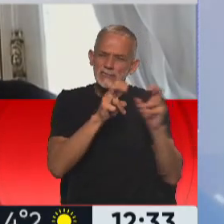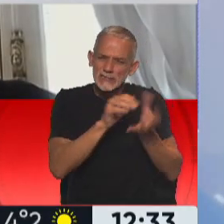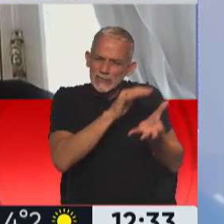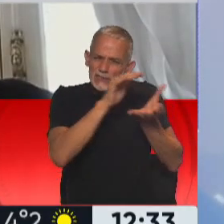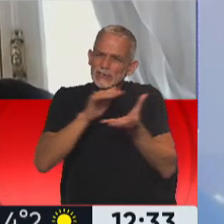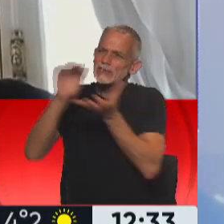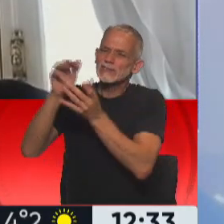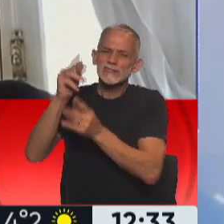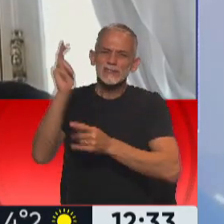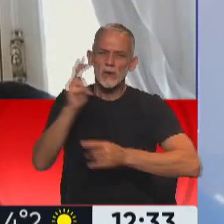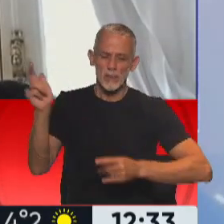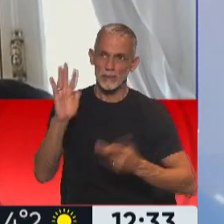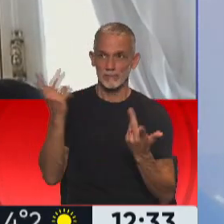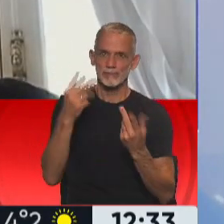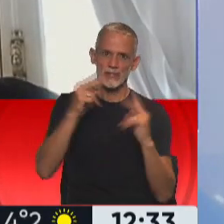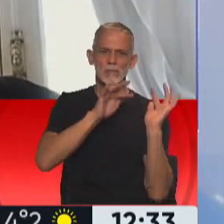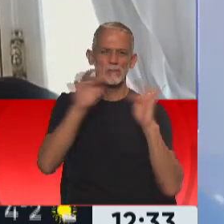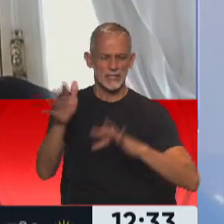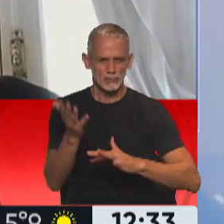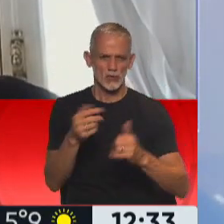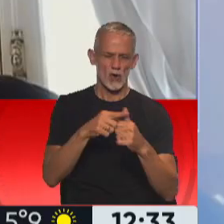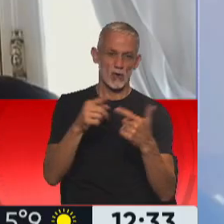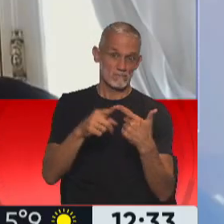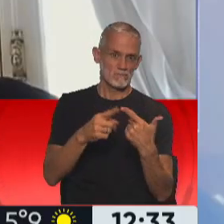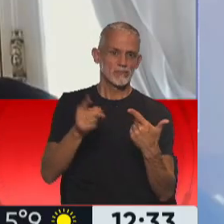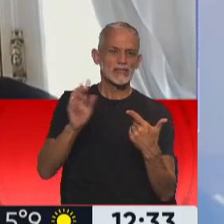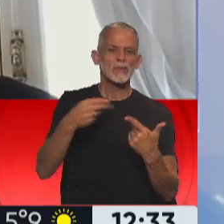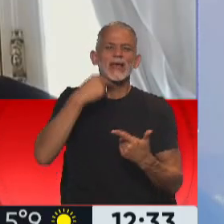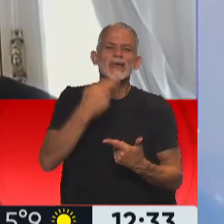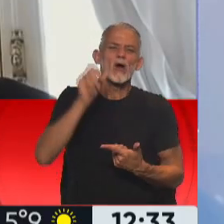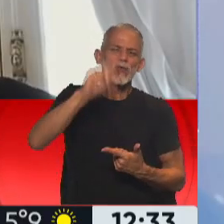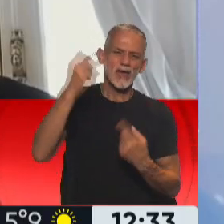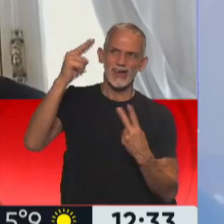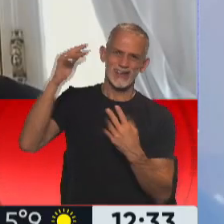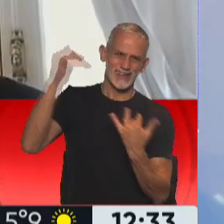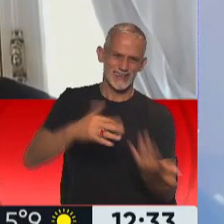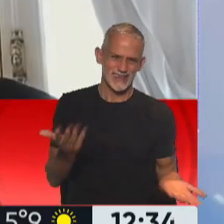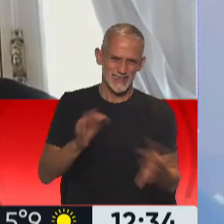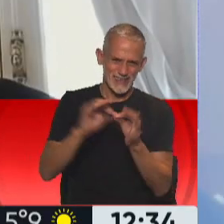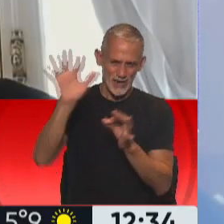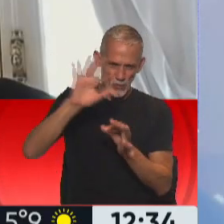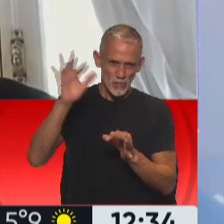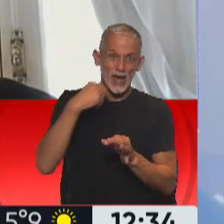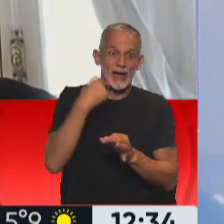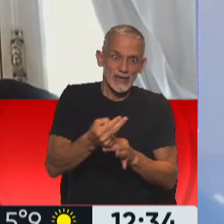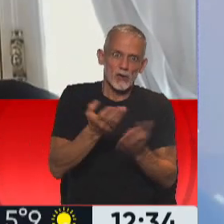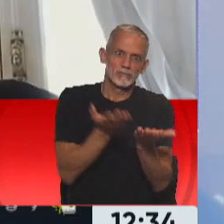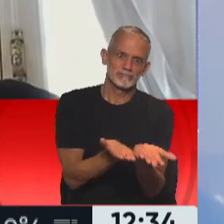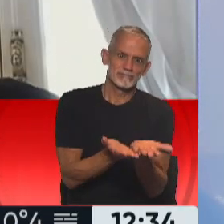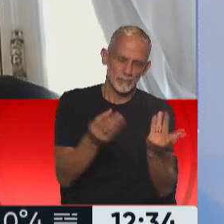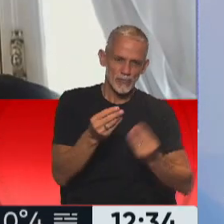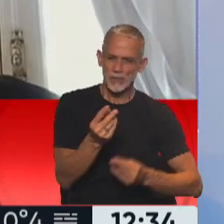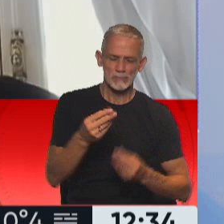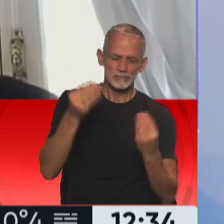hablaban recién, el tema de los migrantes, el tema de ser hijo de inmigrantes, gente que deja su tierra para ir a otro lugar a trabajar,